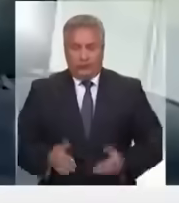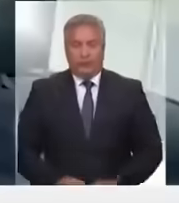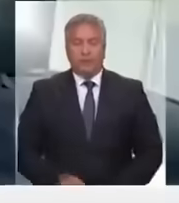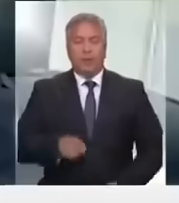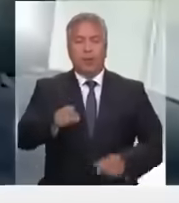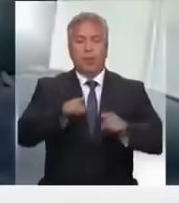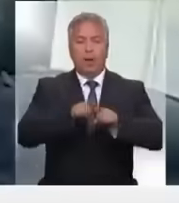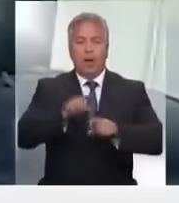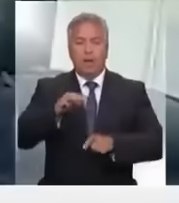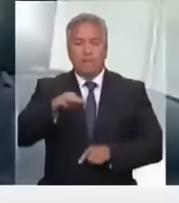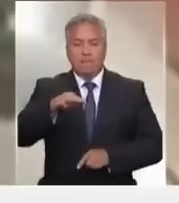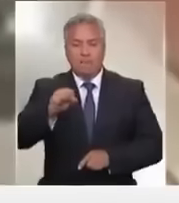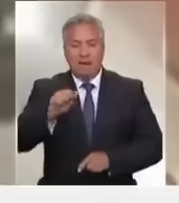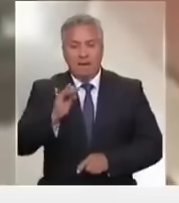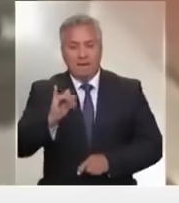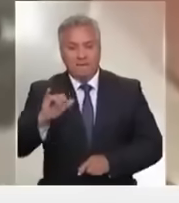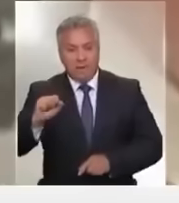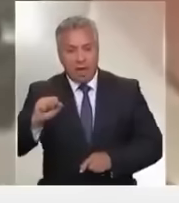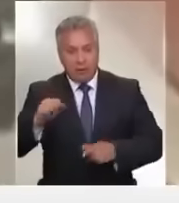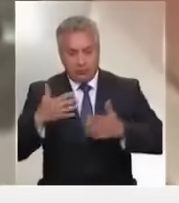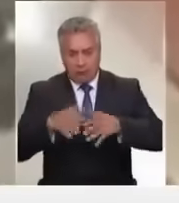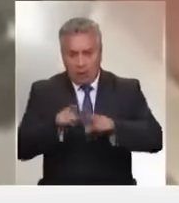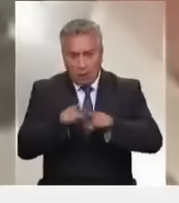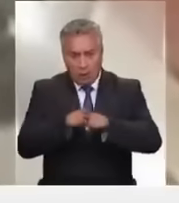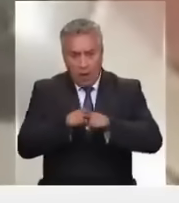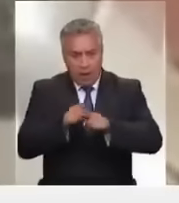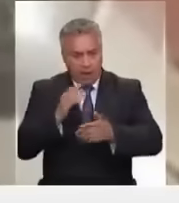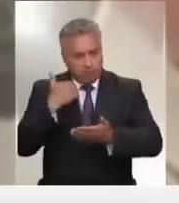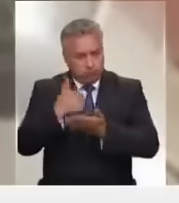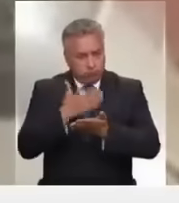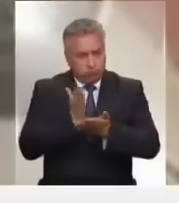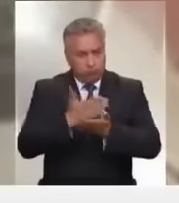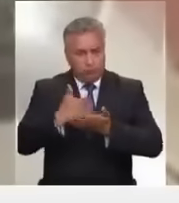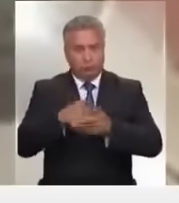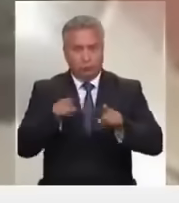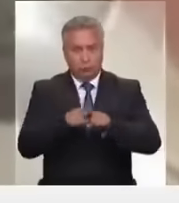Son mafias que utilizan diversos modus operandi para lograr su cometido.